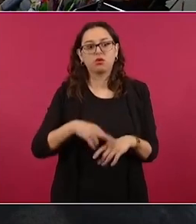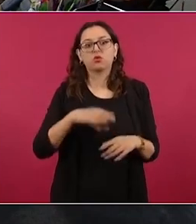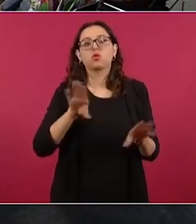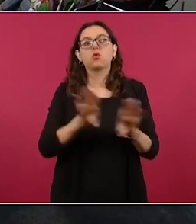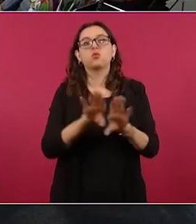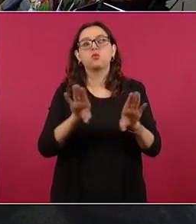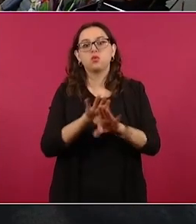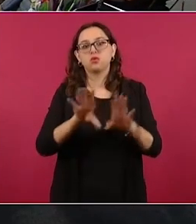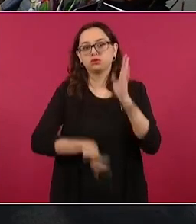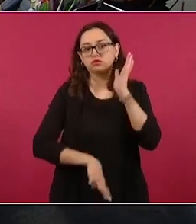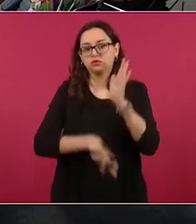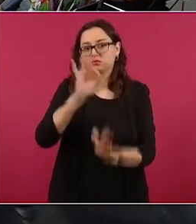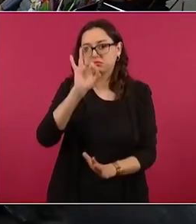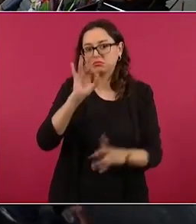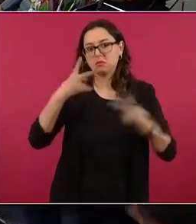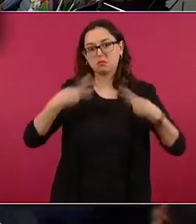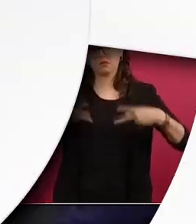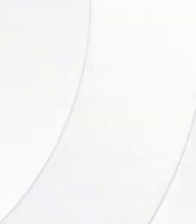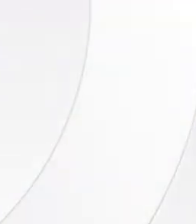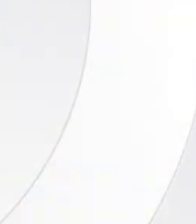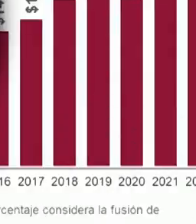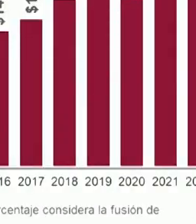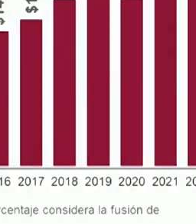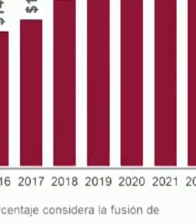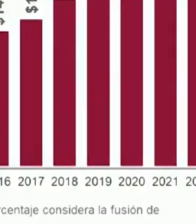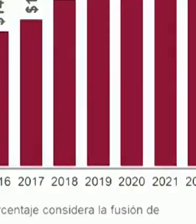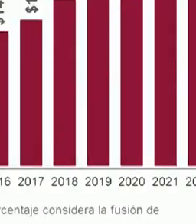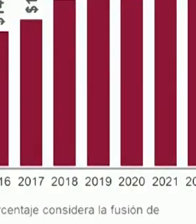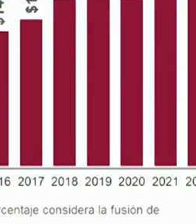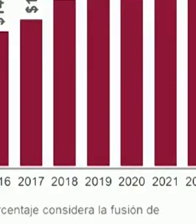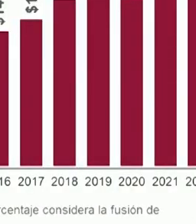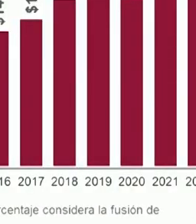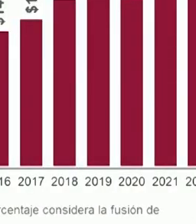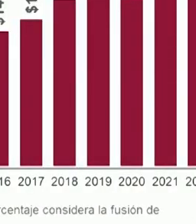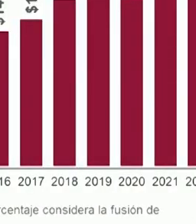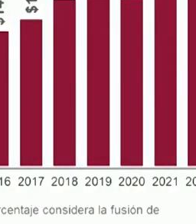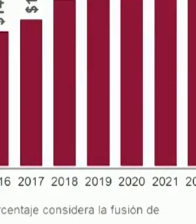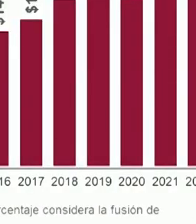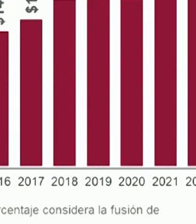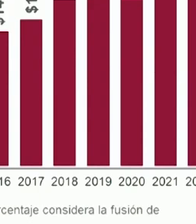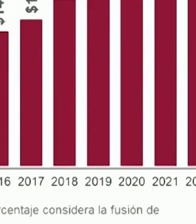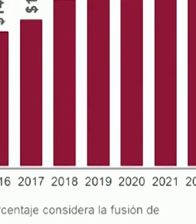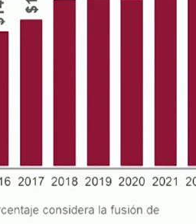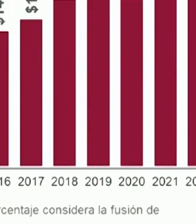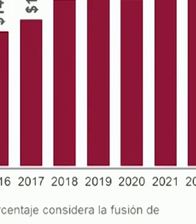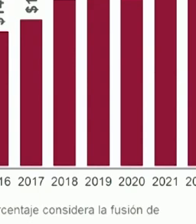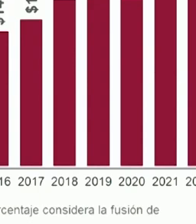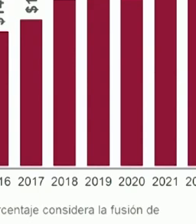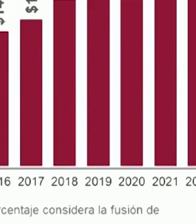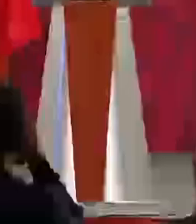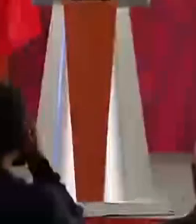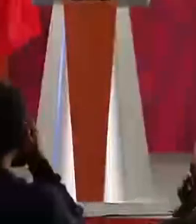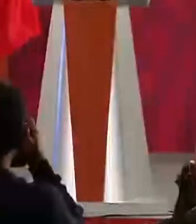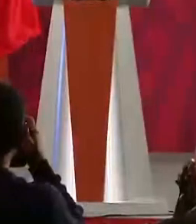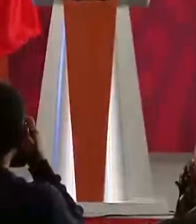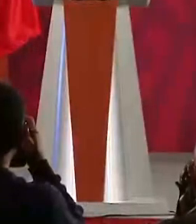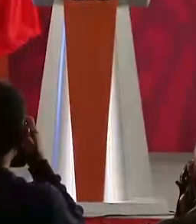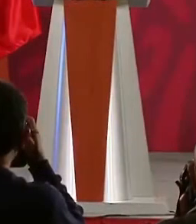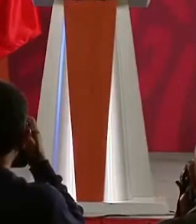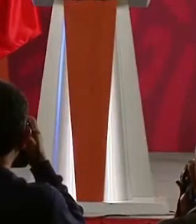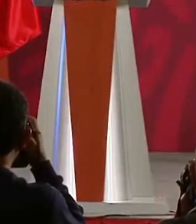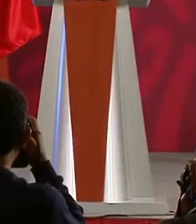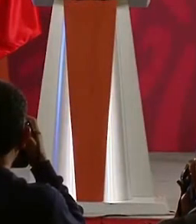me tocó en el 12, y que significa pues un ingreso